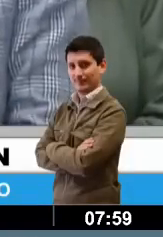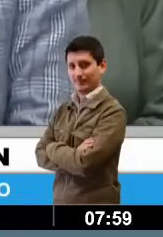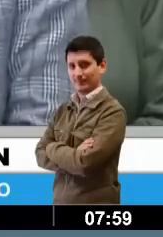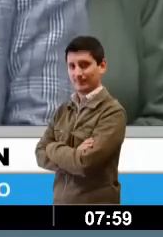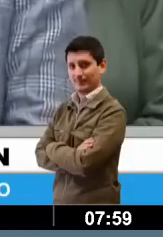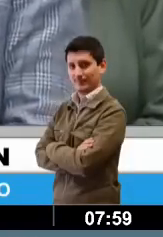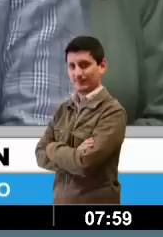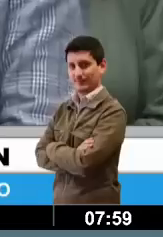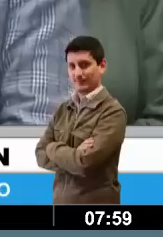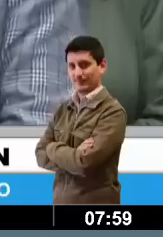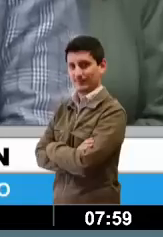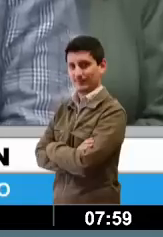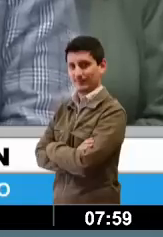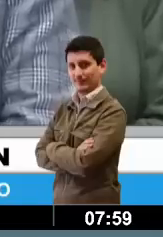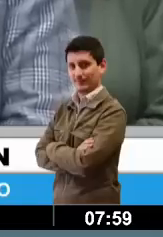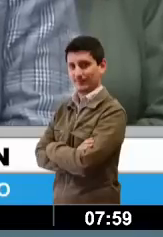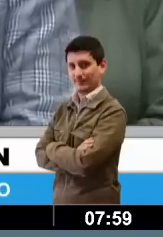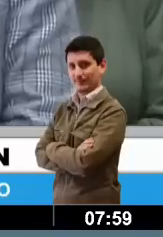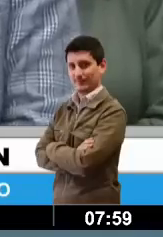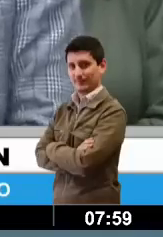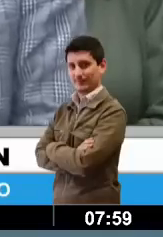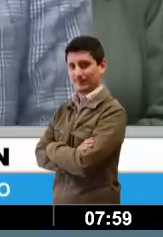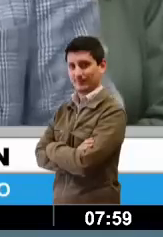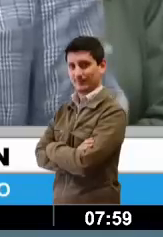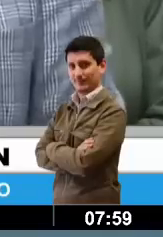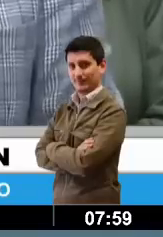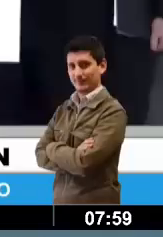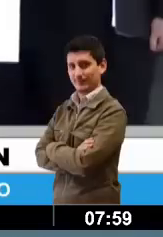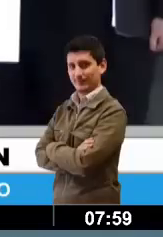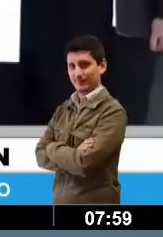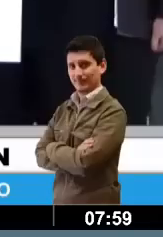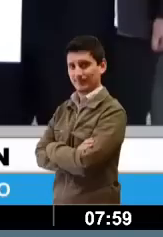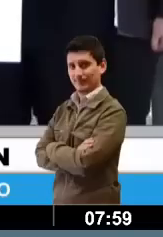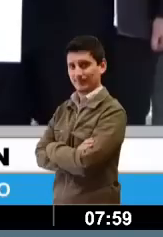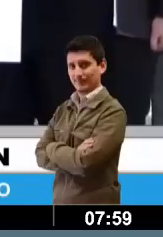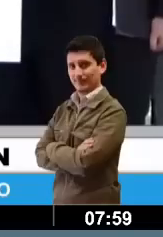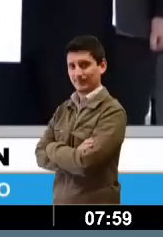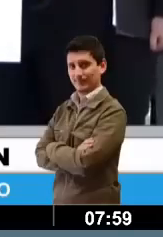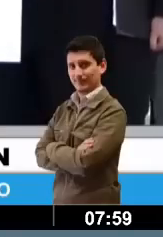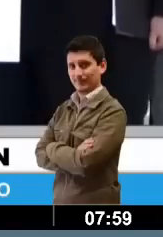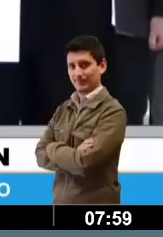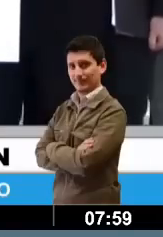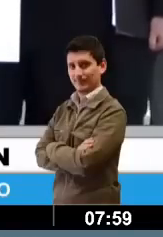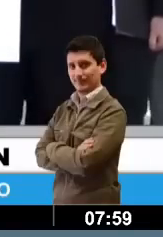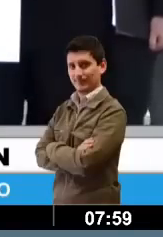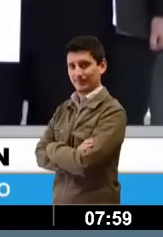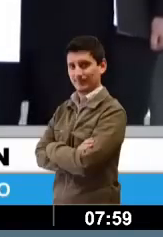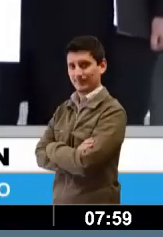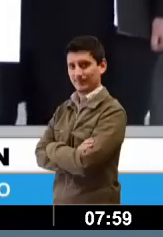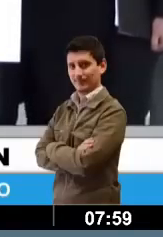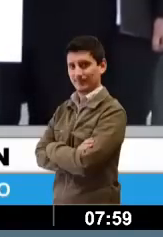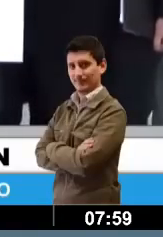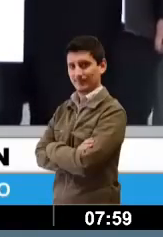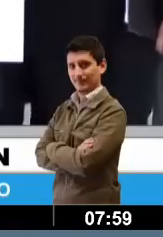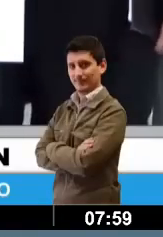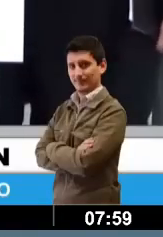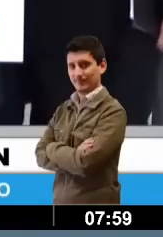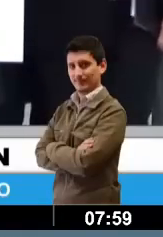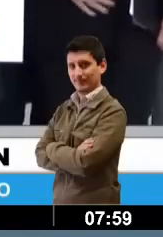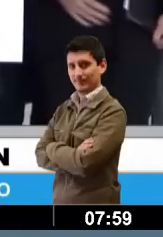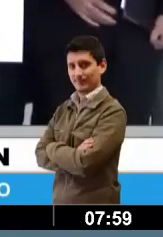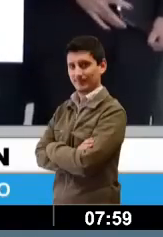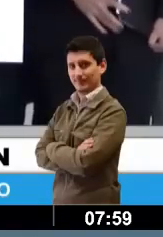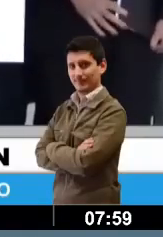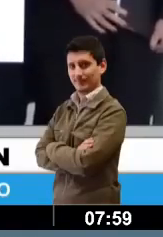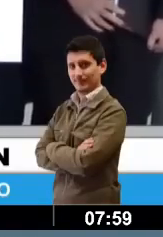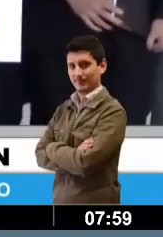una reacción política. Nosotros vamos a hacer un esfuerzo político e intelectual para mantener las dos cosas separadas,